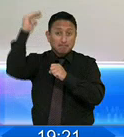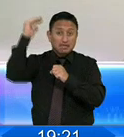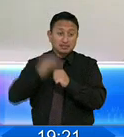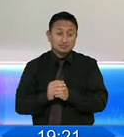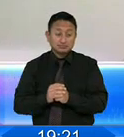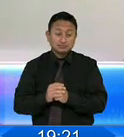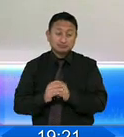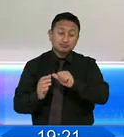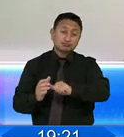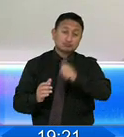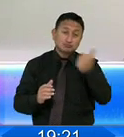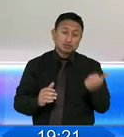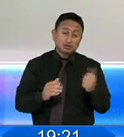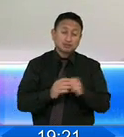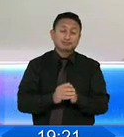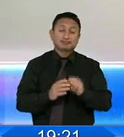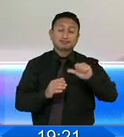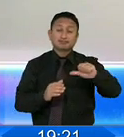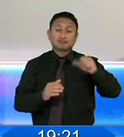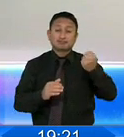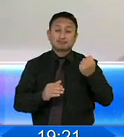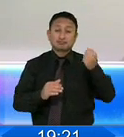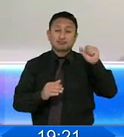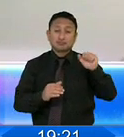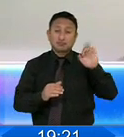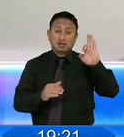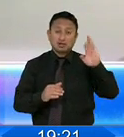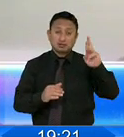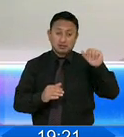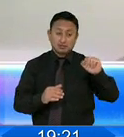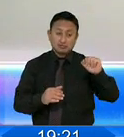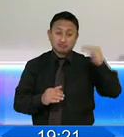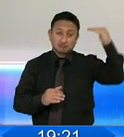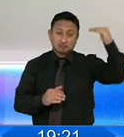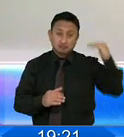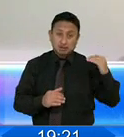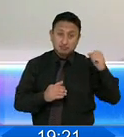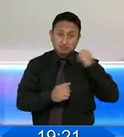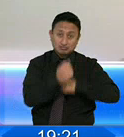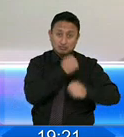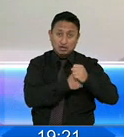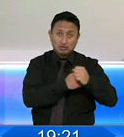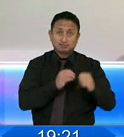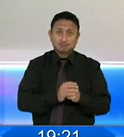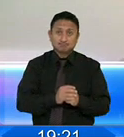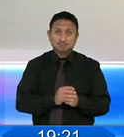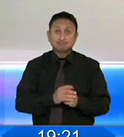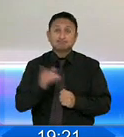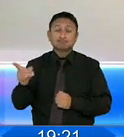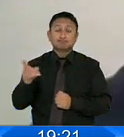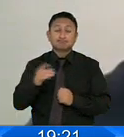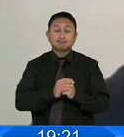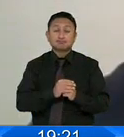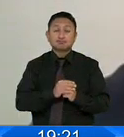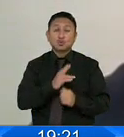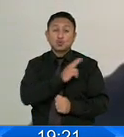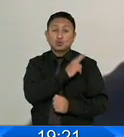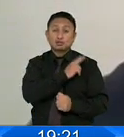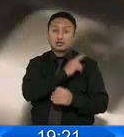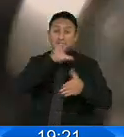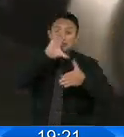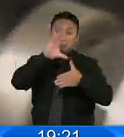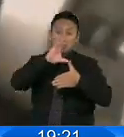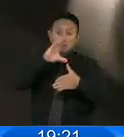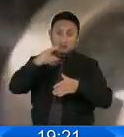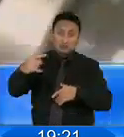de AstraZeneca para grupos etarios de menor edad. El inmunólogo de la UDLA, Nicolaos Kiriakidis, explica que